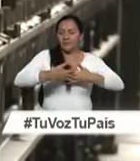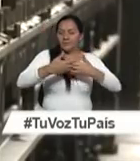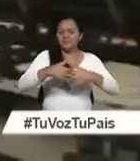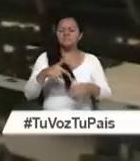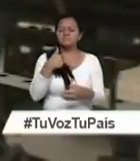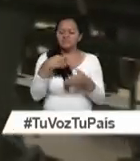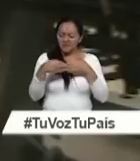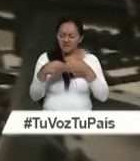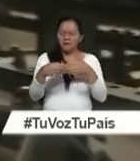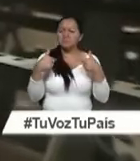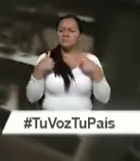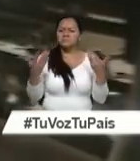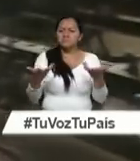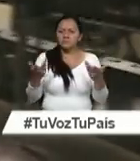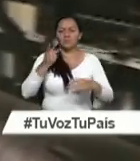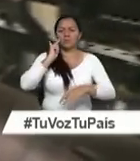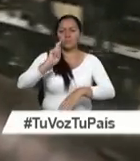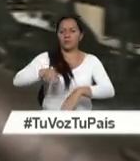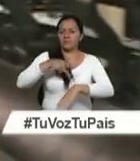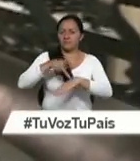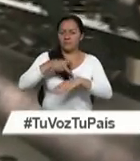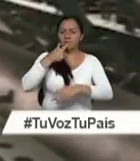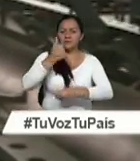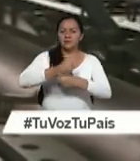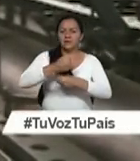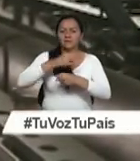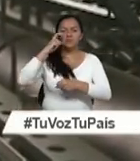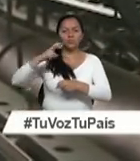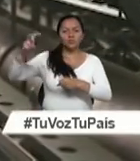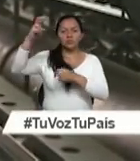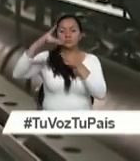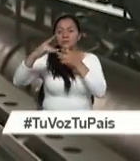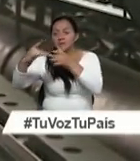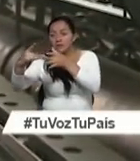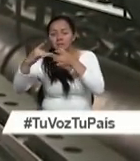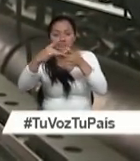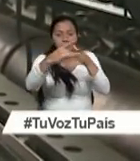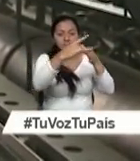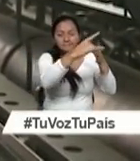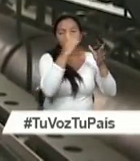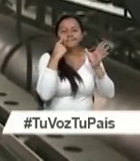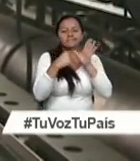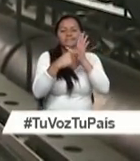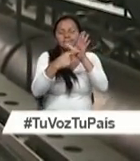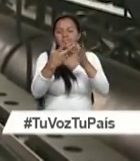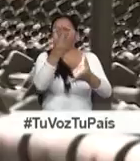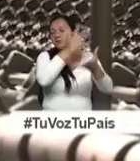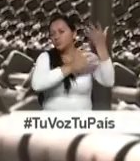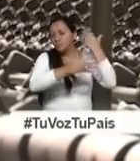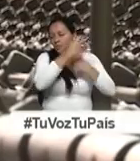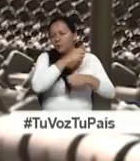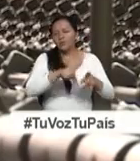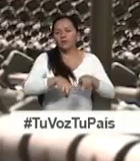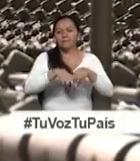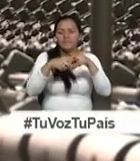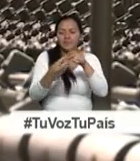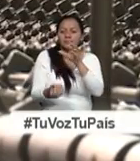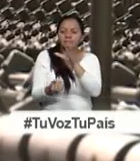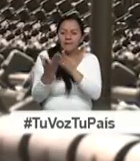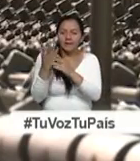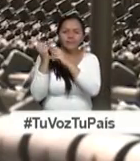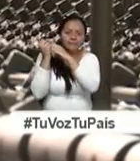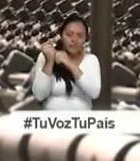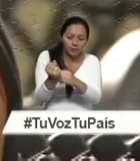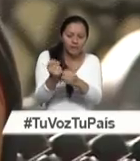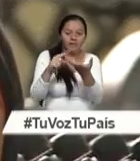somos profesionales dentro del área turística. Nosotros mostramos toda la parte histórica, cómo inició el cantón, la evolución